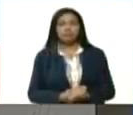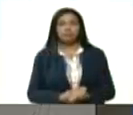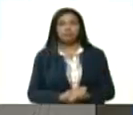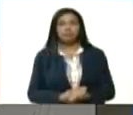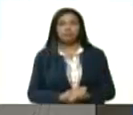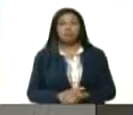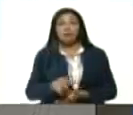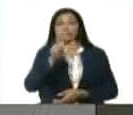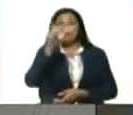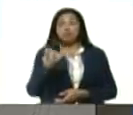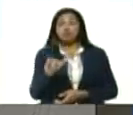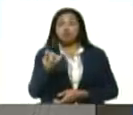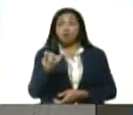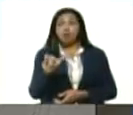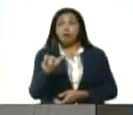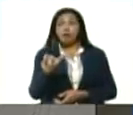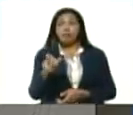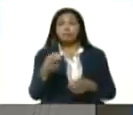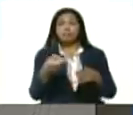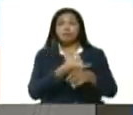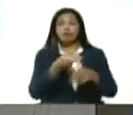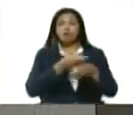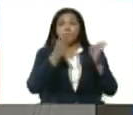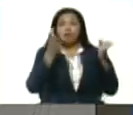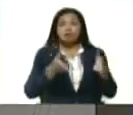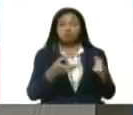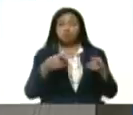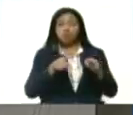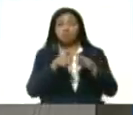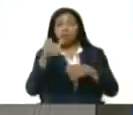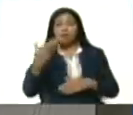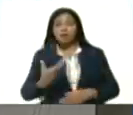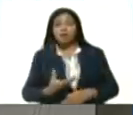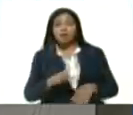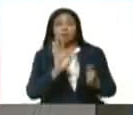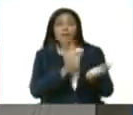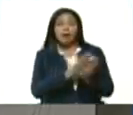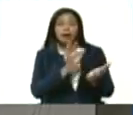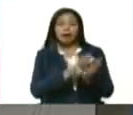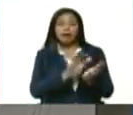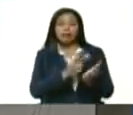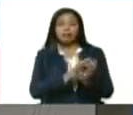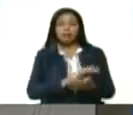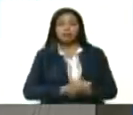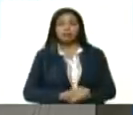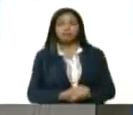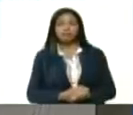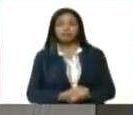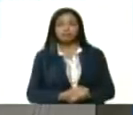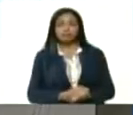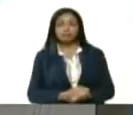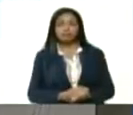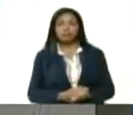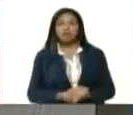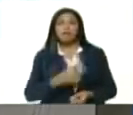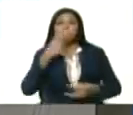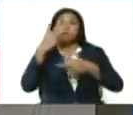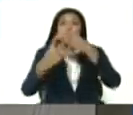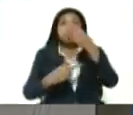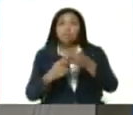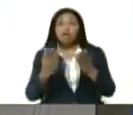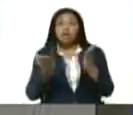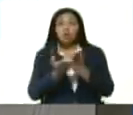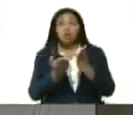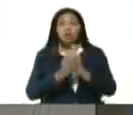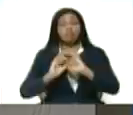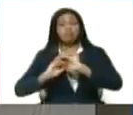epidemiólogo de la gobernación del estado Nueva Esparta había visitado la escuela de